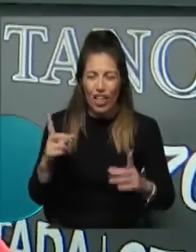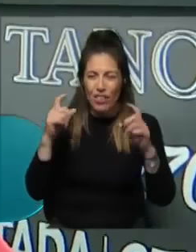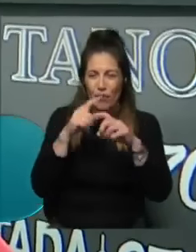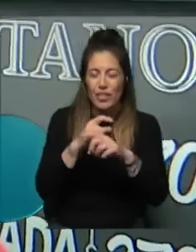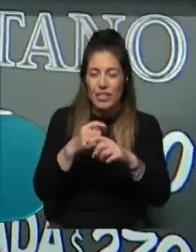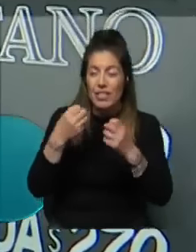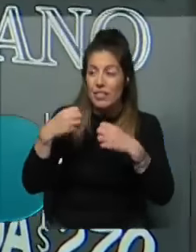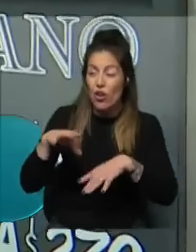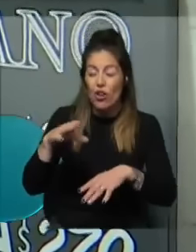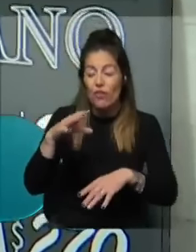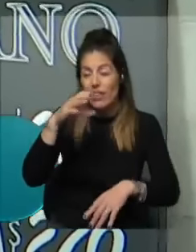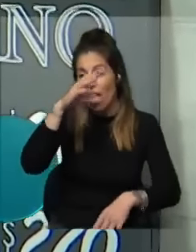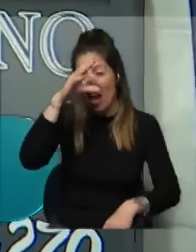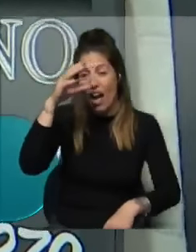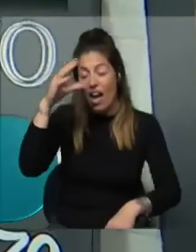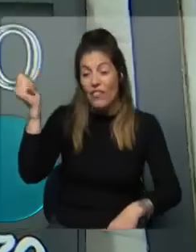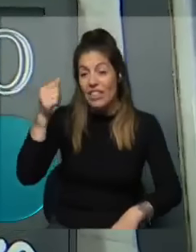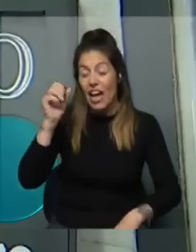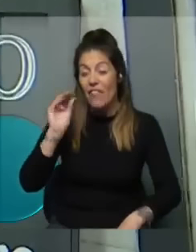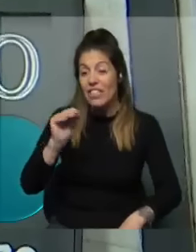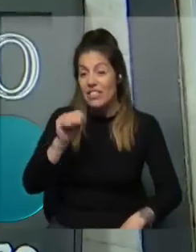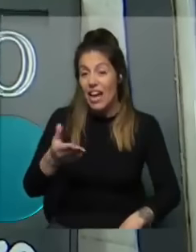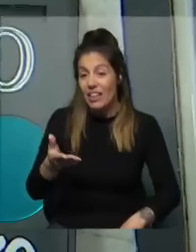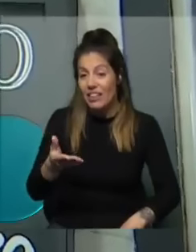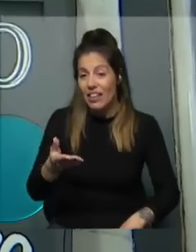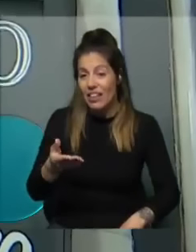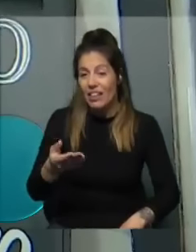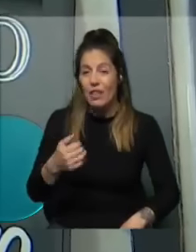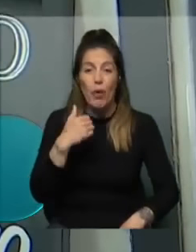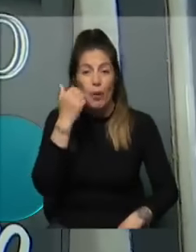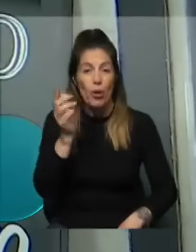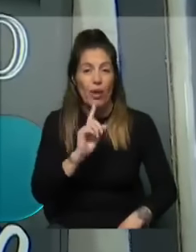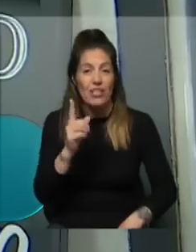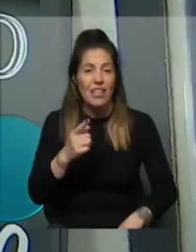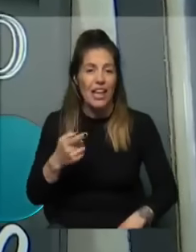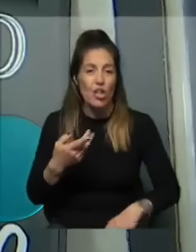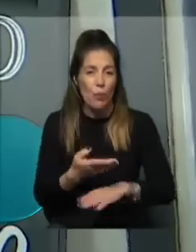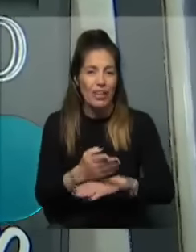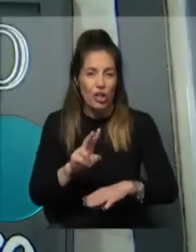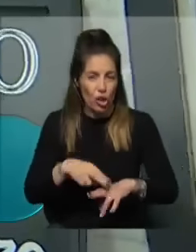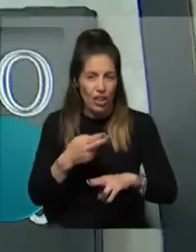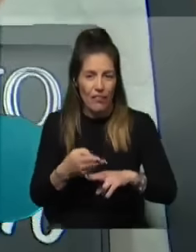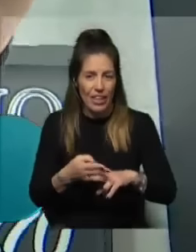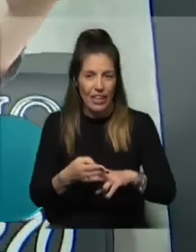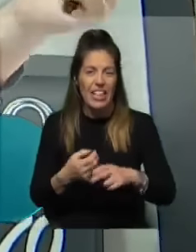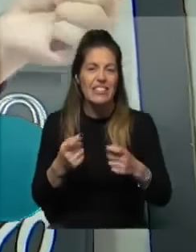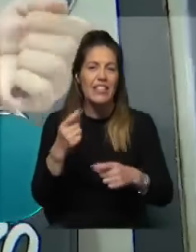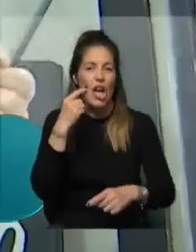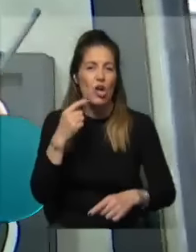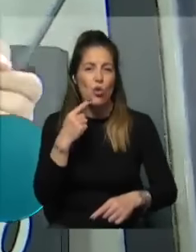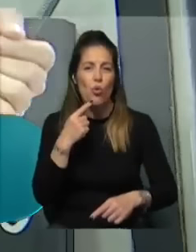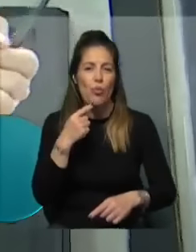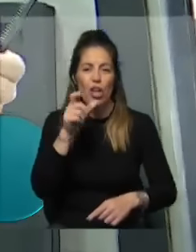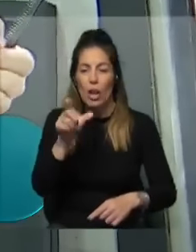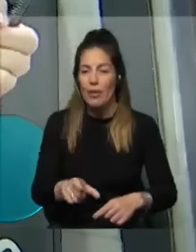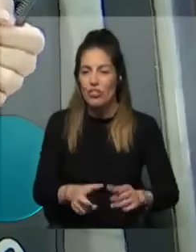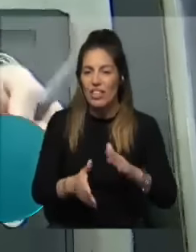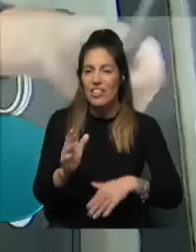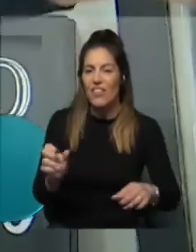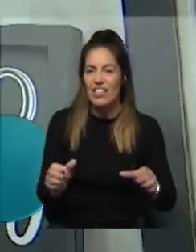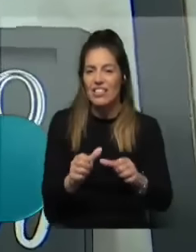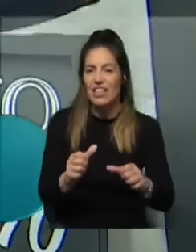olvida avisarte y después le da vergüenza pedir turno de vuelta y no viene más. Si das número, la gente se va a hacer... Otra vuelta, tengo 3 o 4